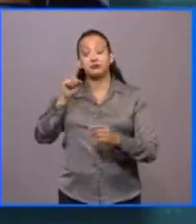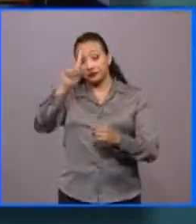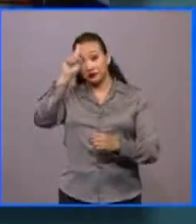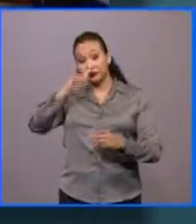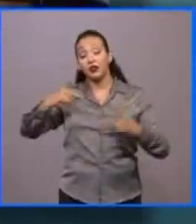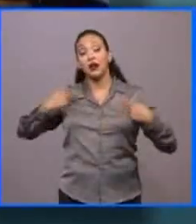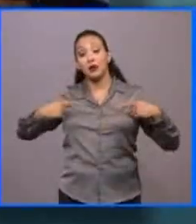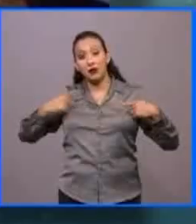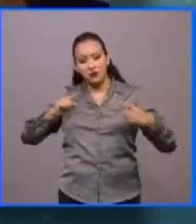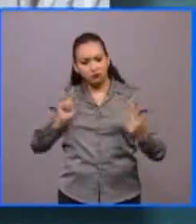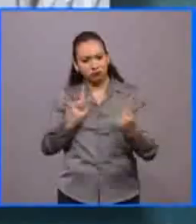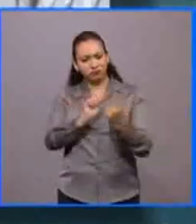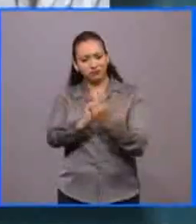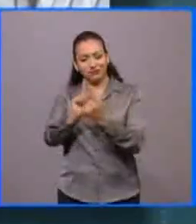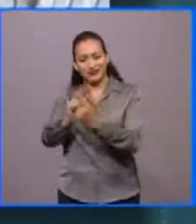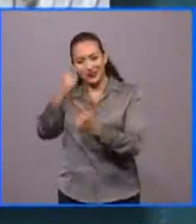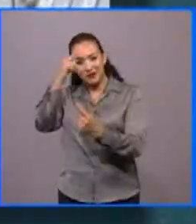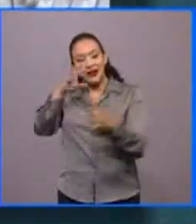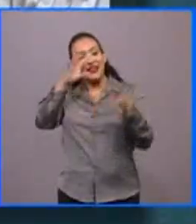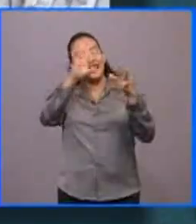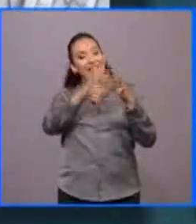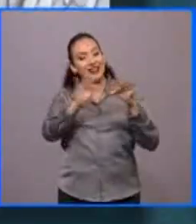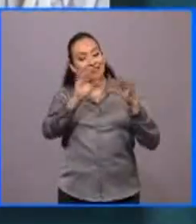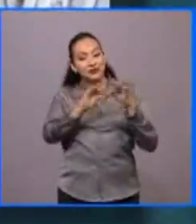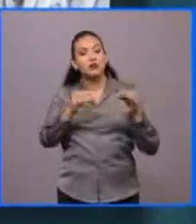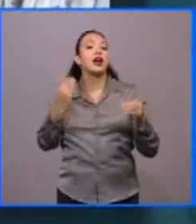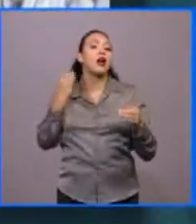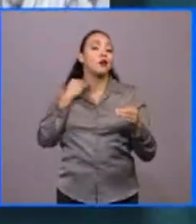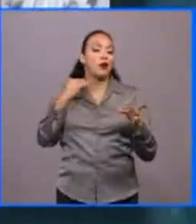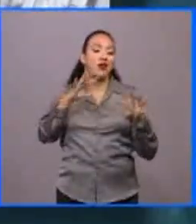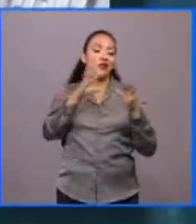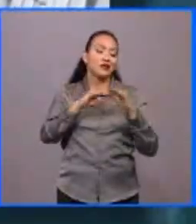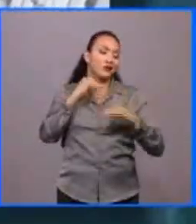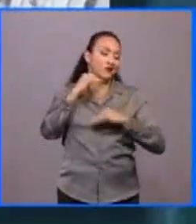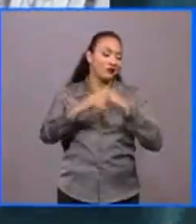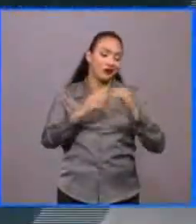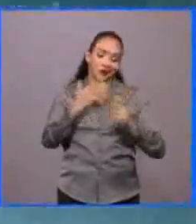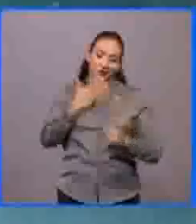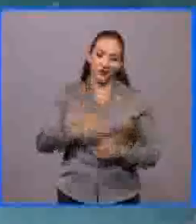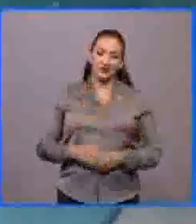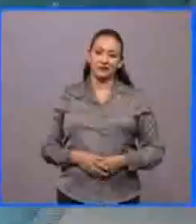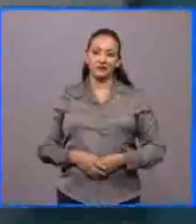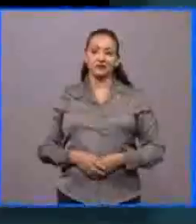la ciudadanía para contar con acompañamiento y defensa en sus asuntos jurídicos.